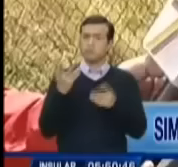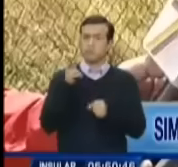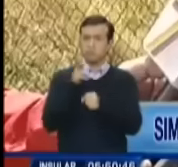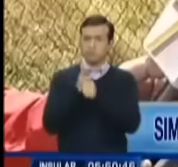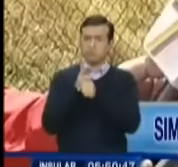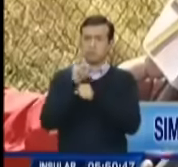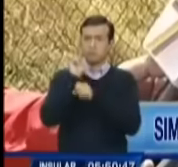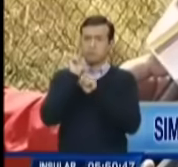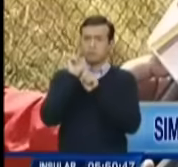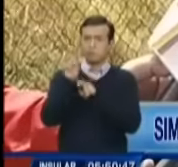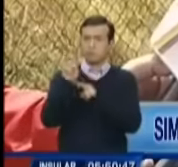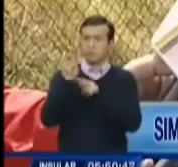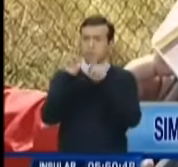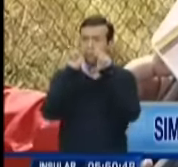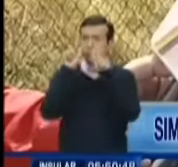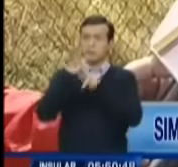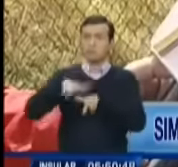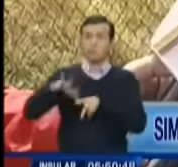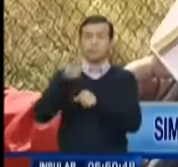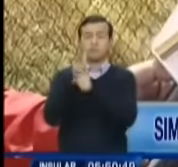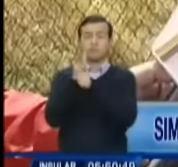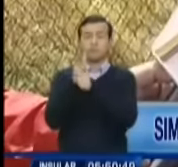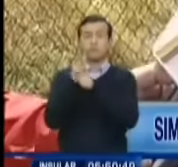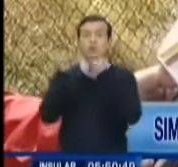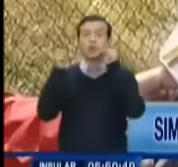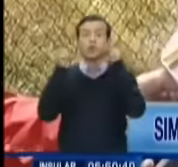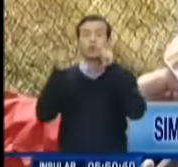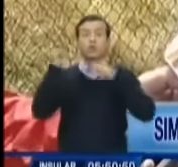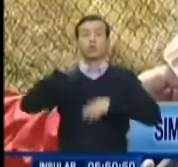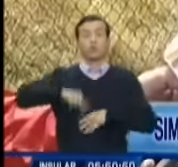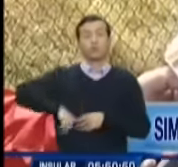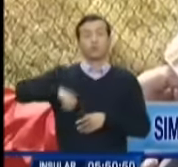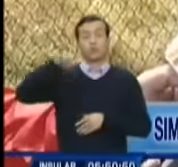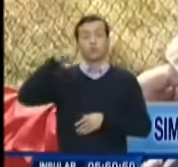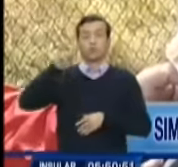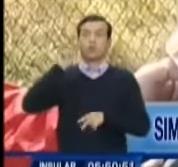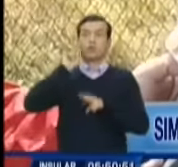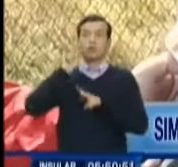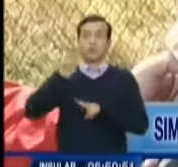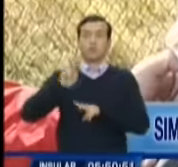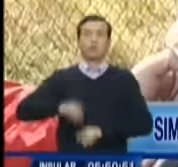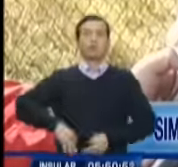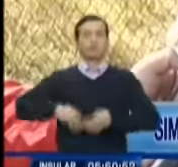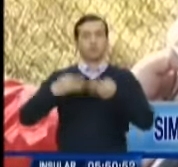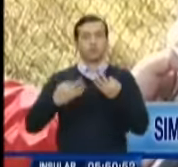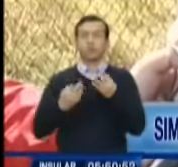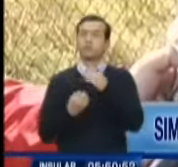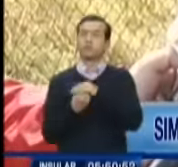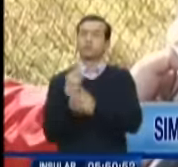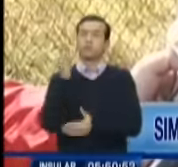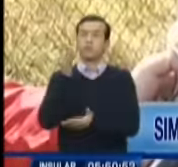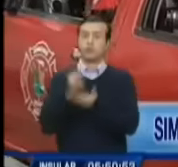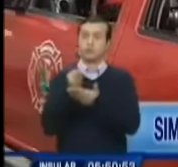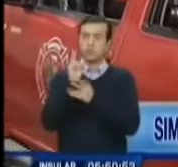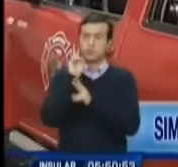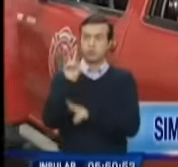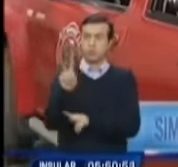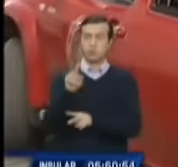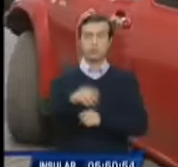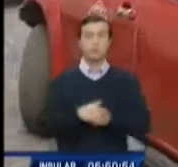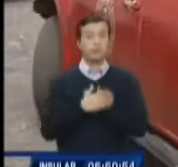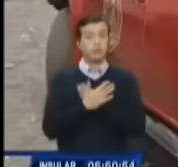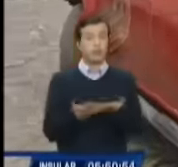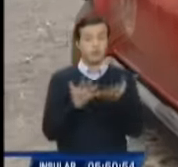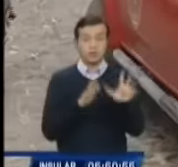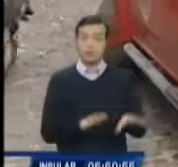una cámara de videovigilancia en el sector del control norte, que tenemos una vista directa hacia el volcán Cotopaxi. Acciones